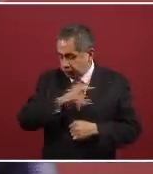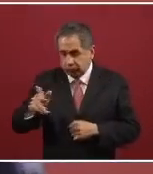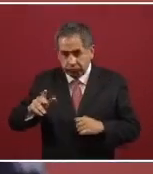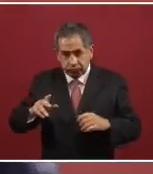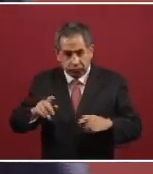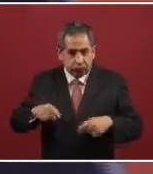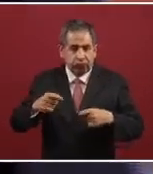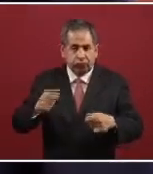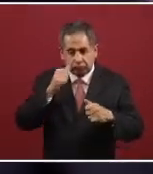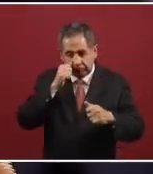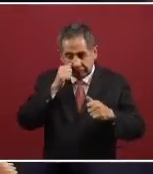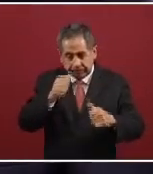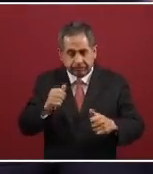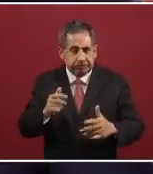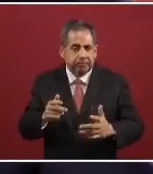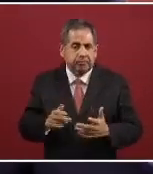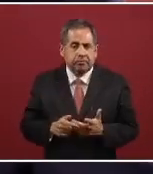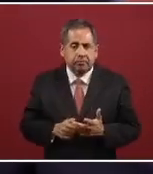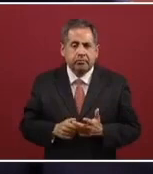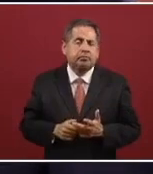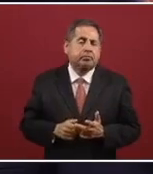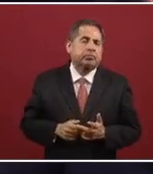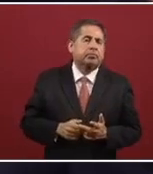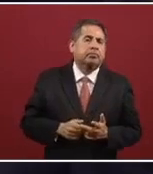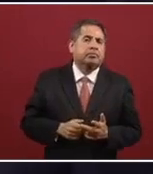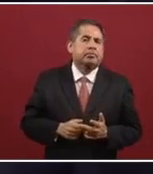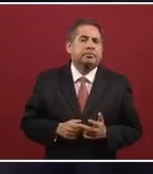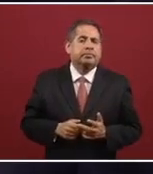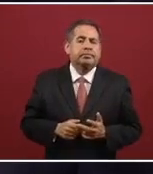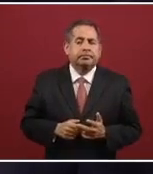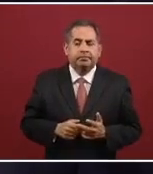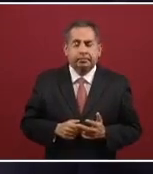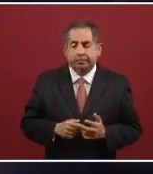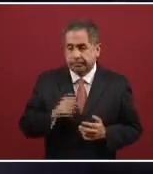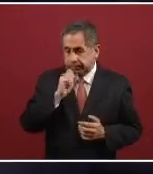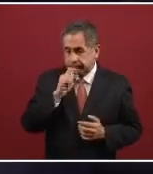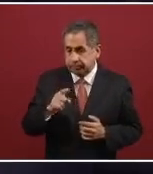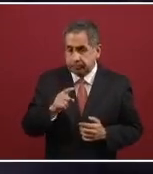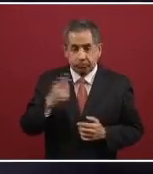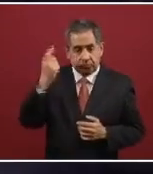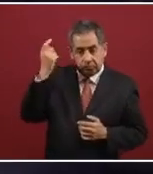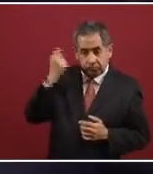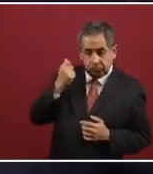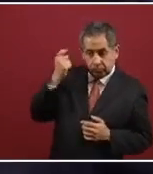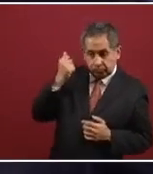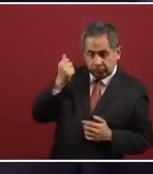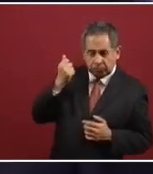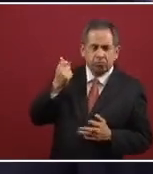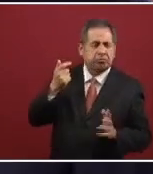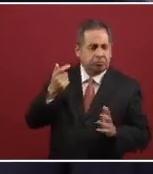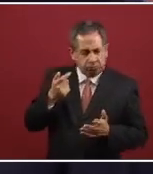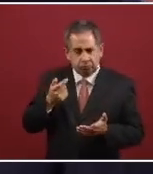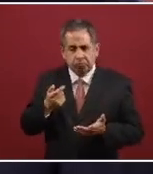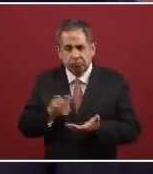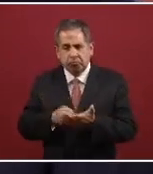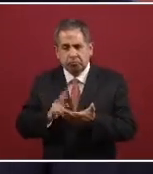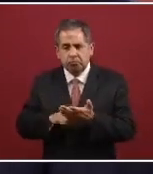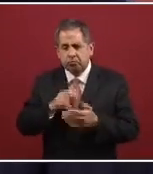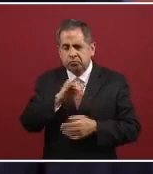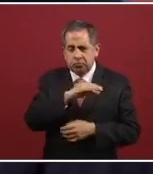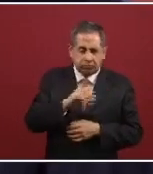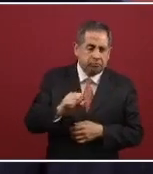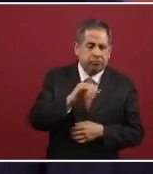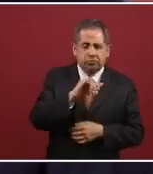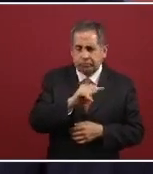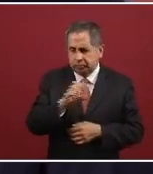a los que también reciben una jubilación en el seguro, en